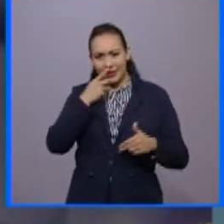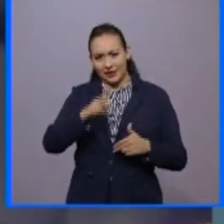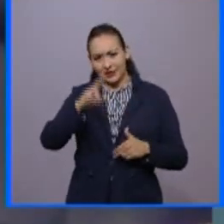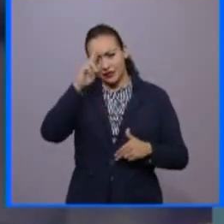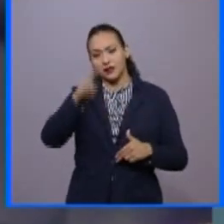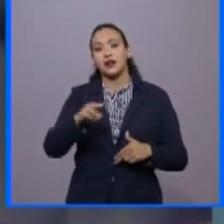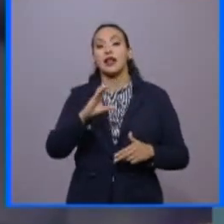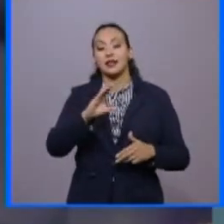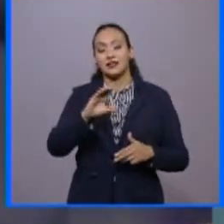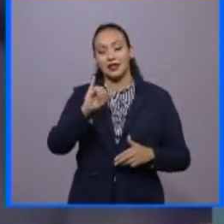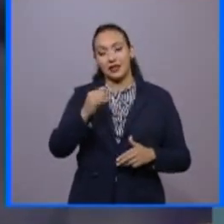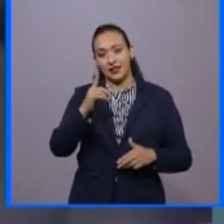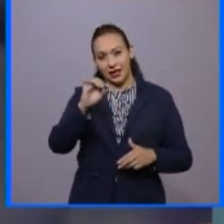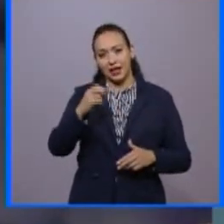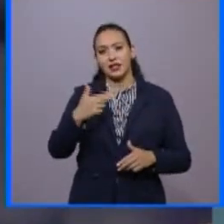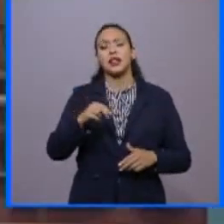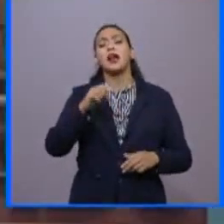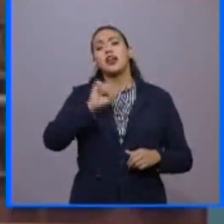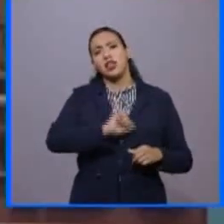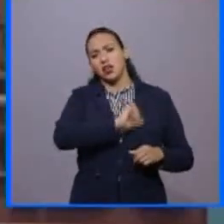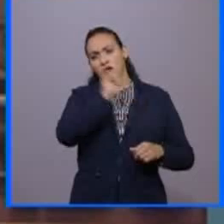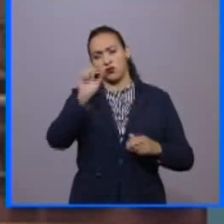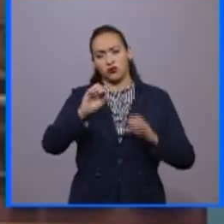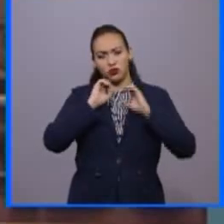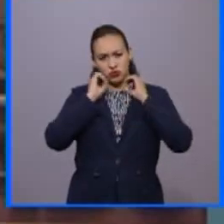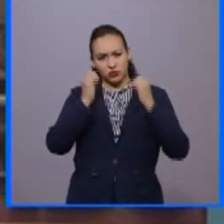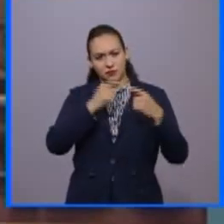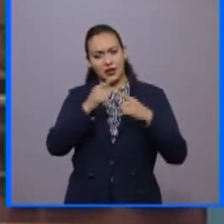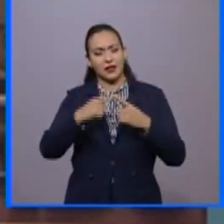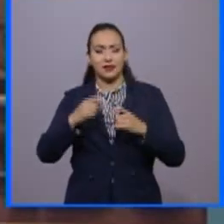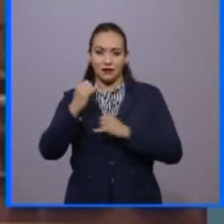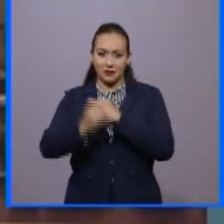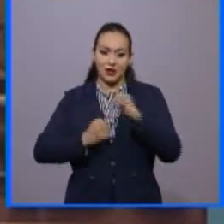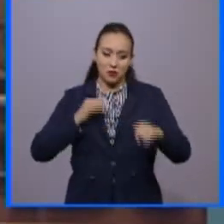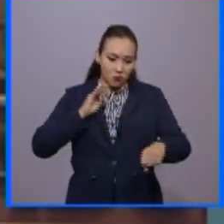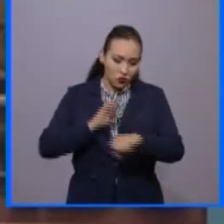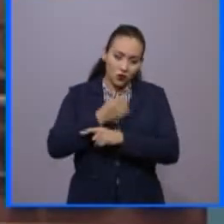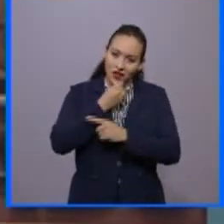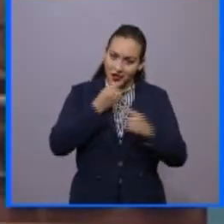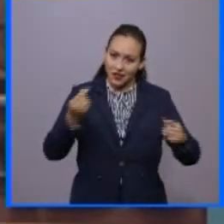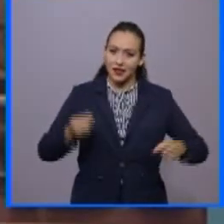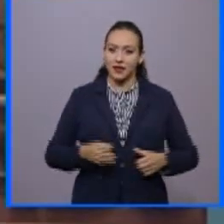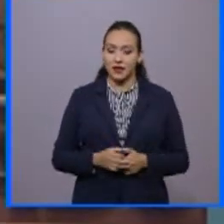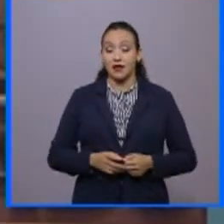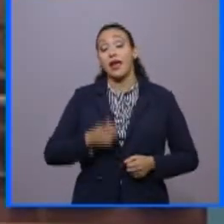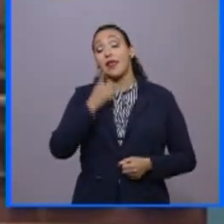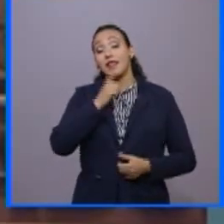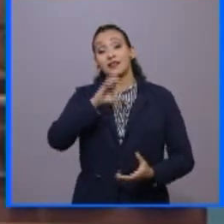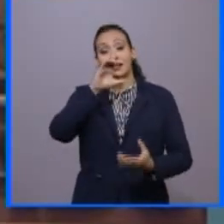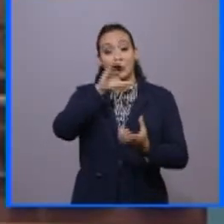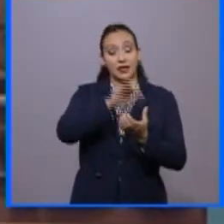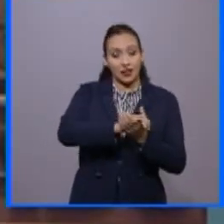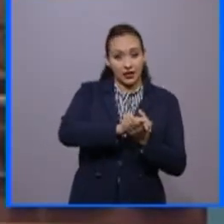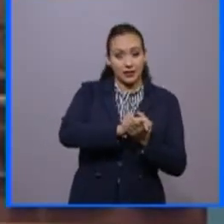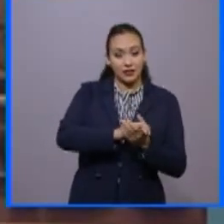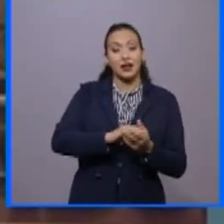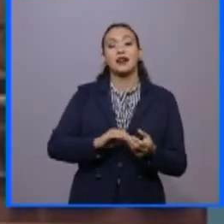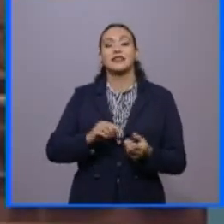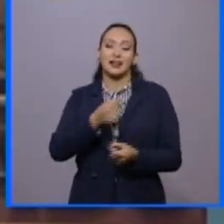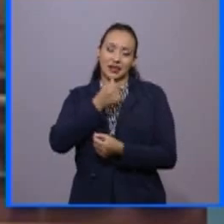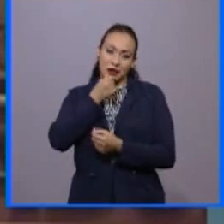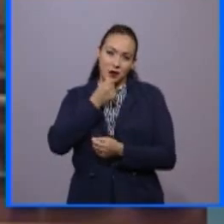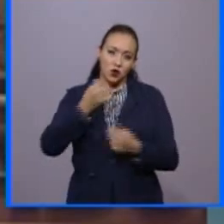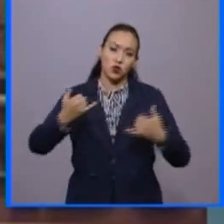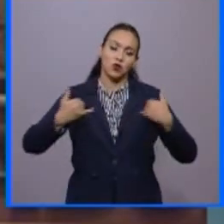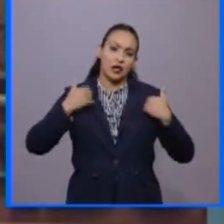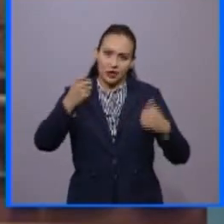la CIDH como por diversos organismos internacionales. Consideró que los matrimonios y las uniones tempranas,